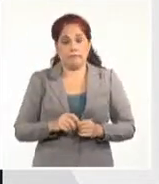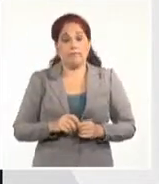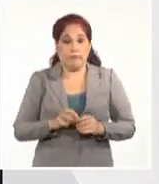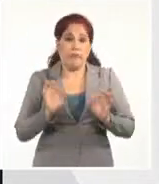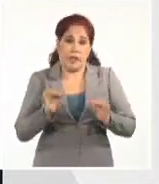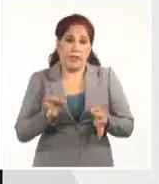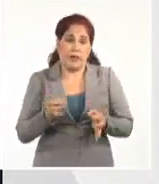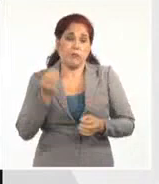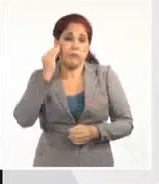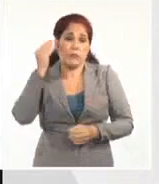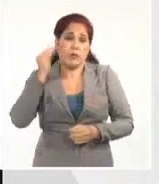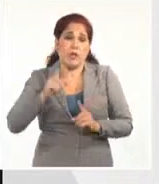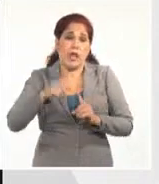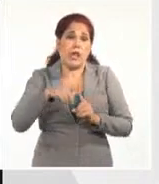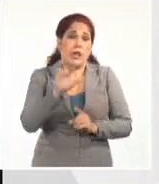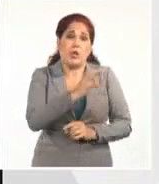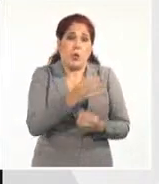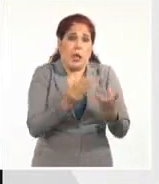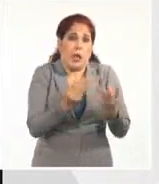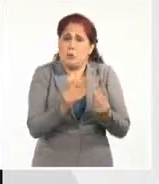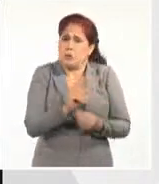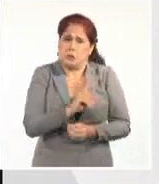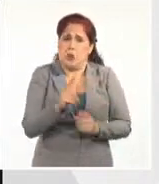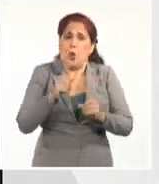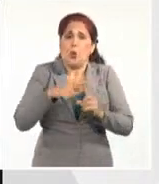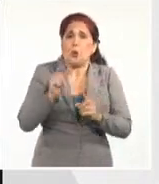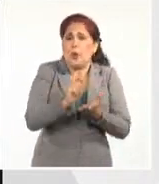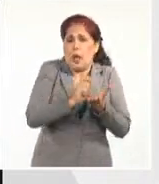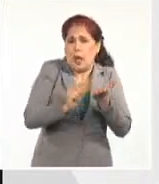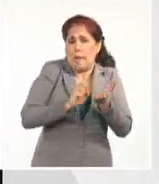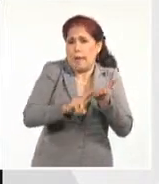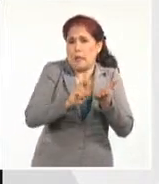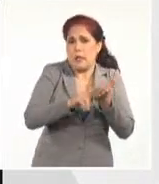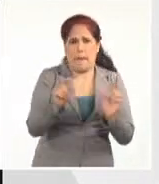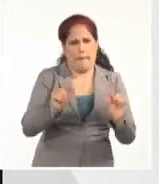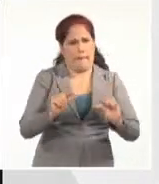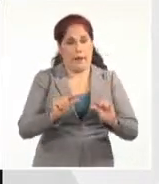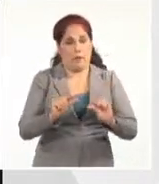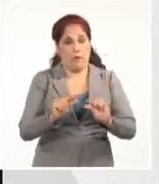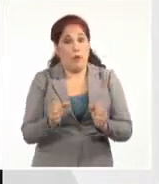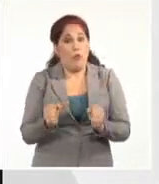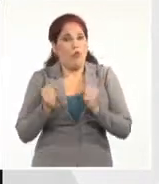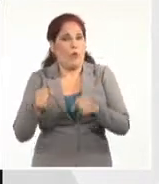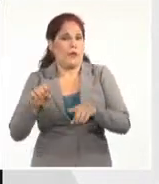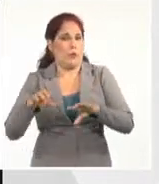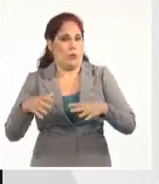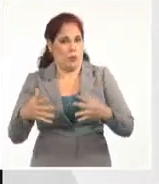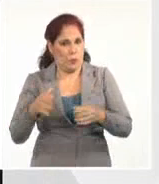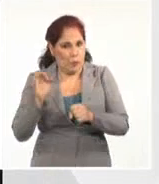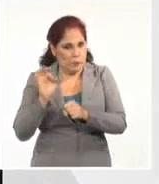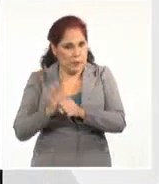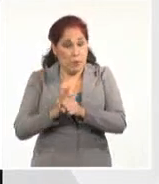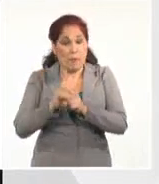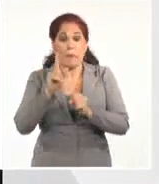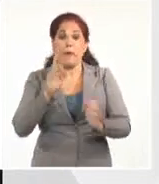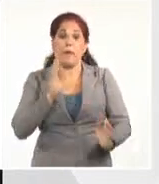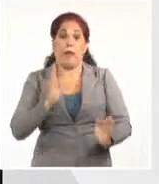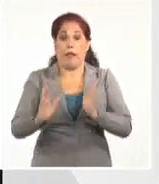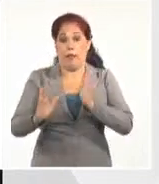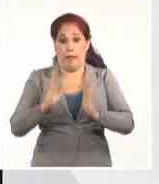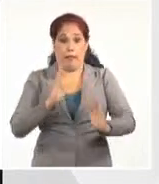pocos tweets y algunos estoy pero no tanto la parte fuerte donde en esta primera fase